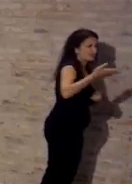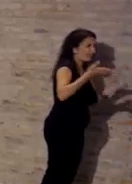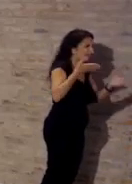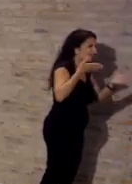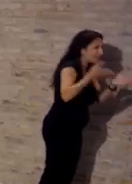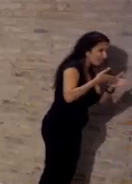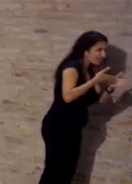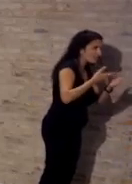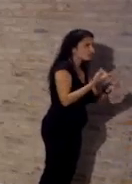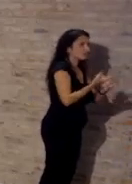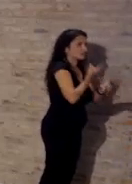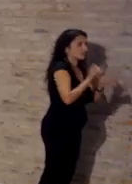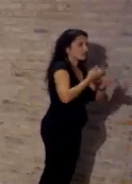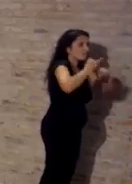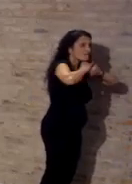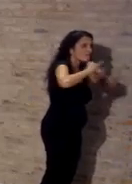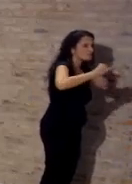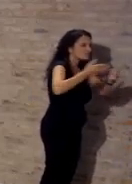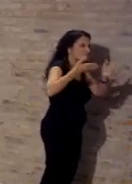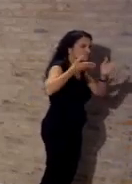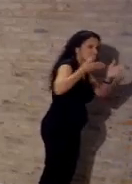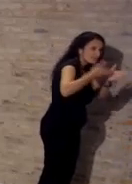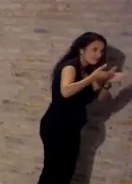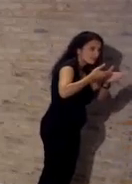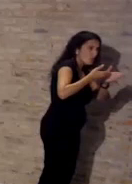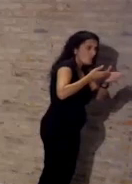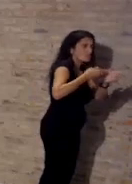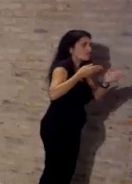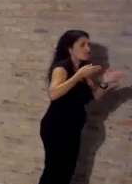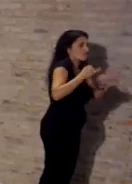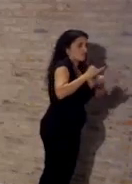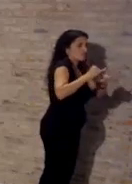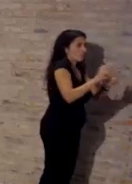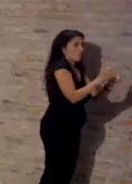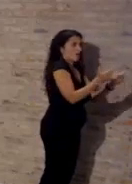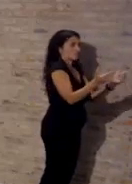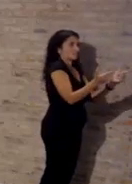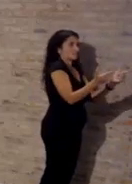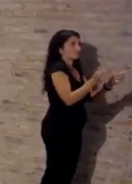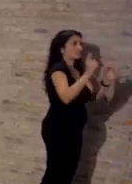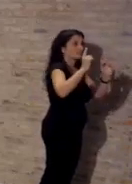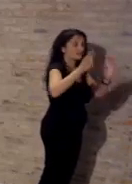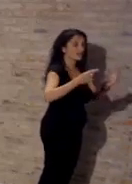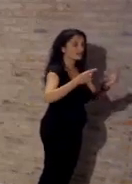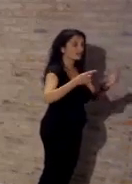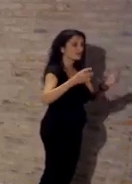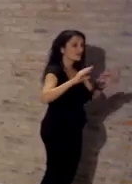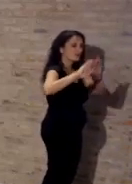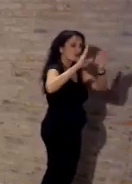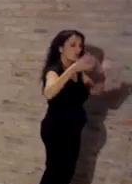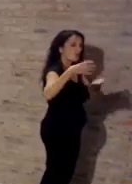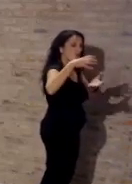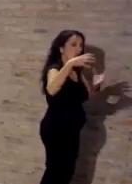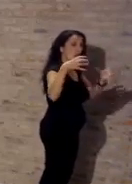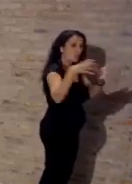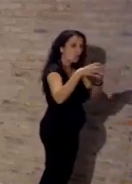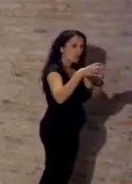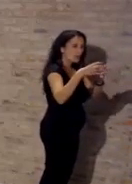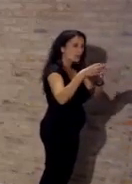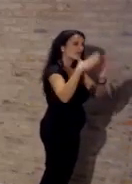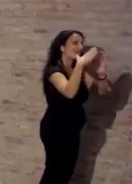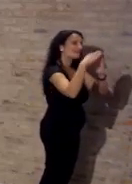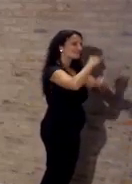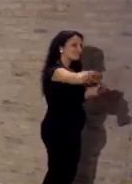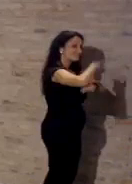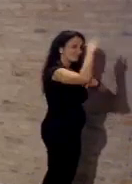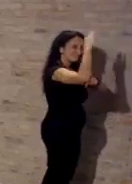cuando se coarta la información o cuando no se la tiene invito a la fundación a las chicas de la